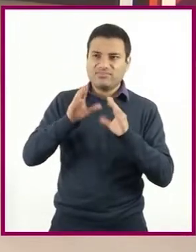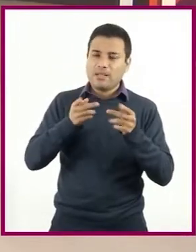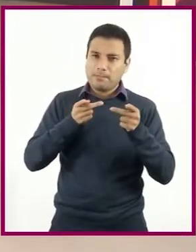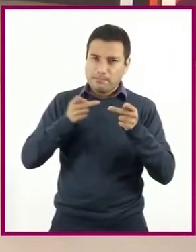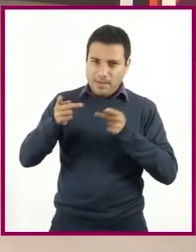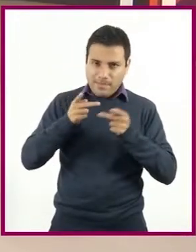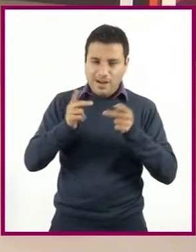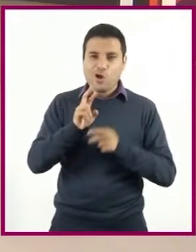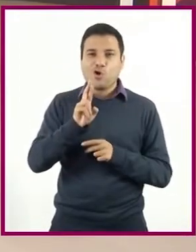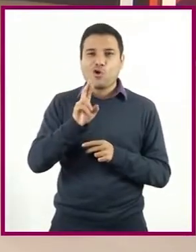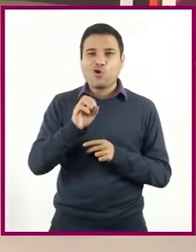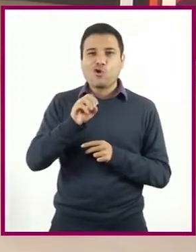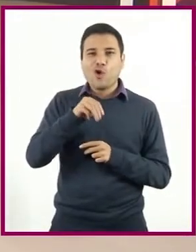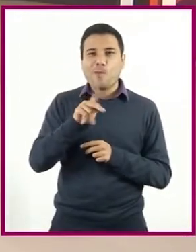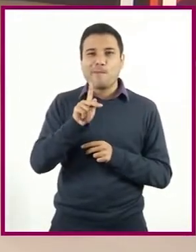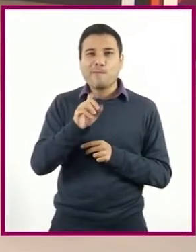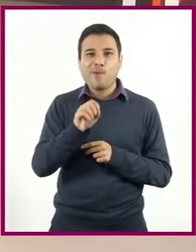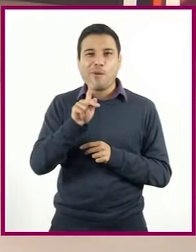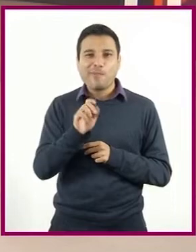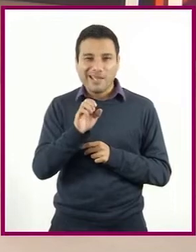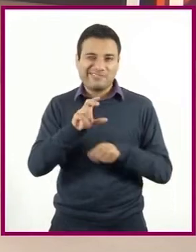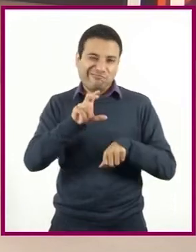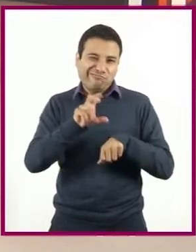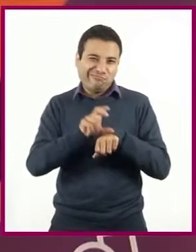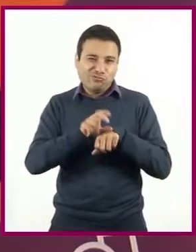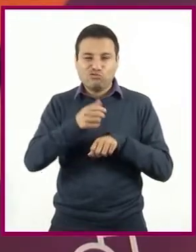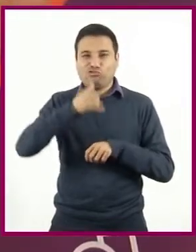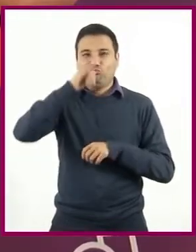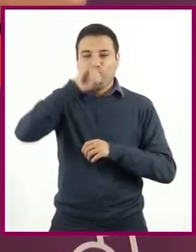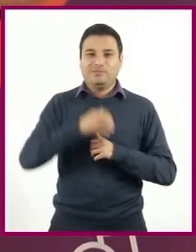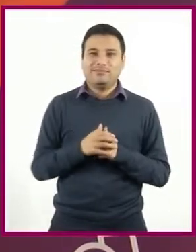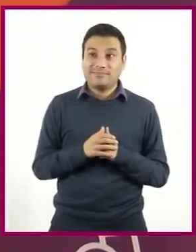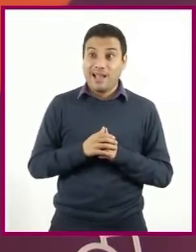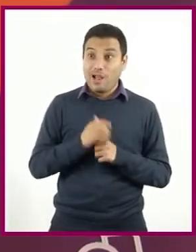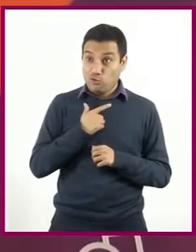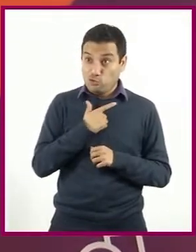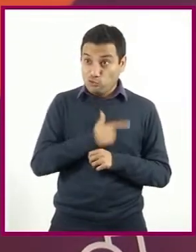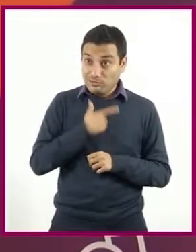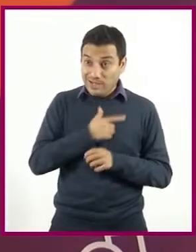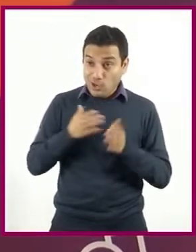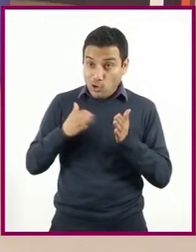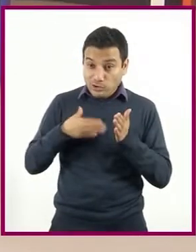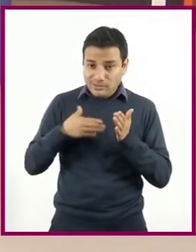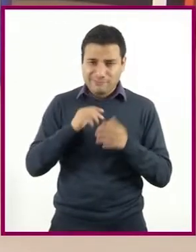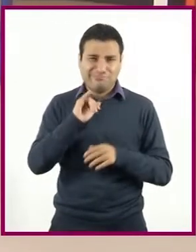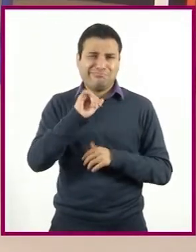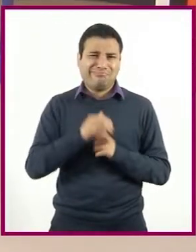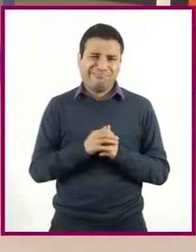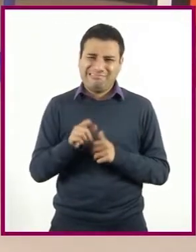Ay, entonces sí le gusta cocinar. Uy, ¿a quién no? A ella le